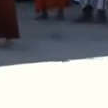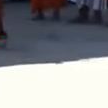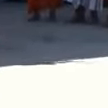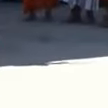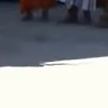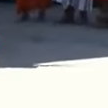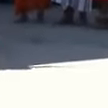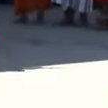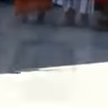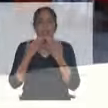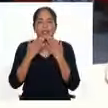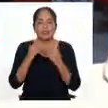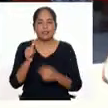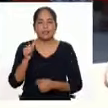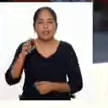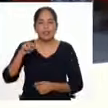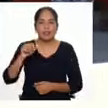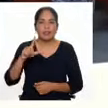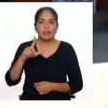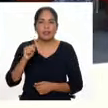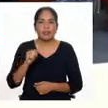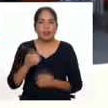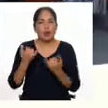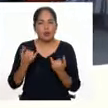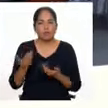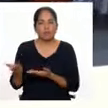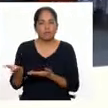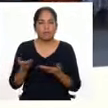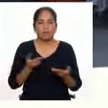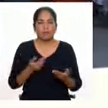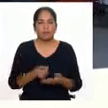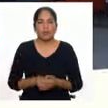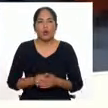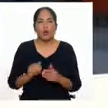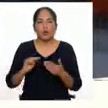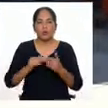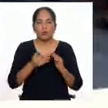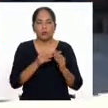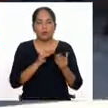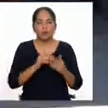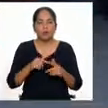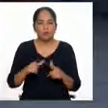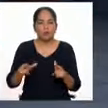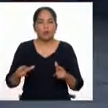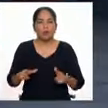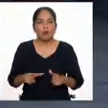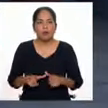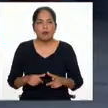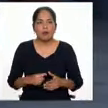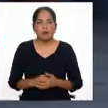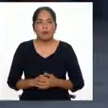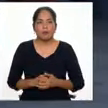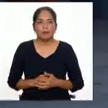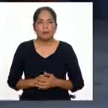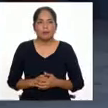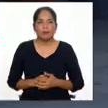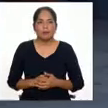Muchas gracias, Ángela. Enseguida, Yeter Antazú, del pueblo originario